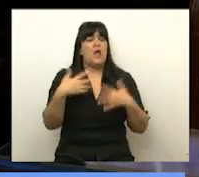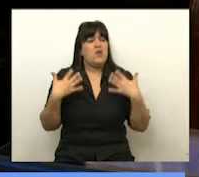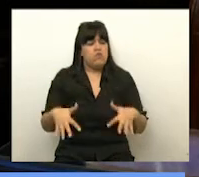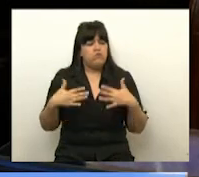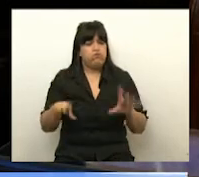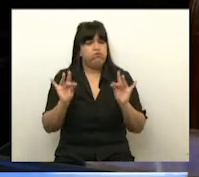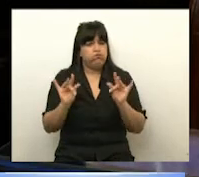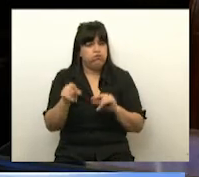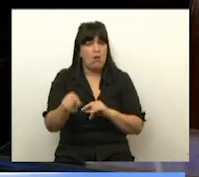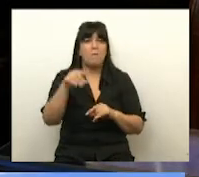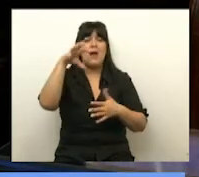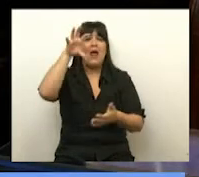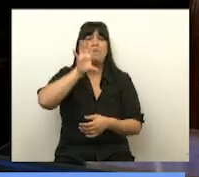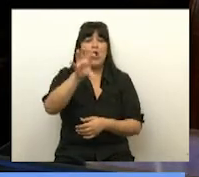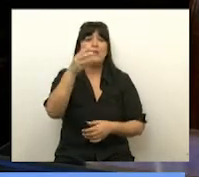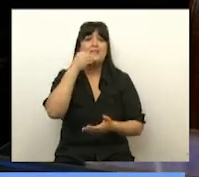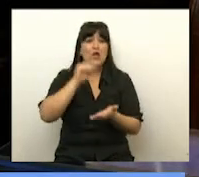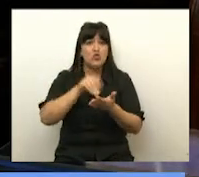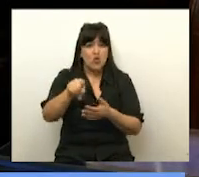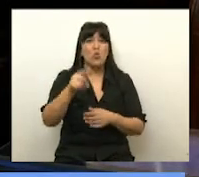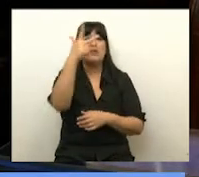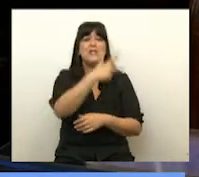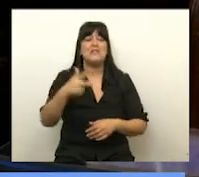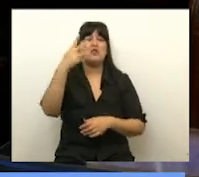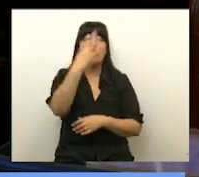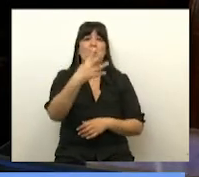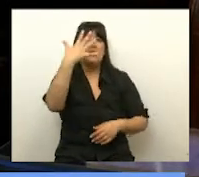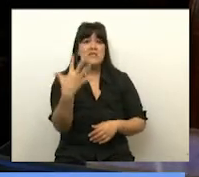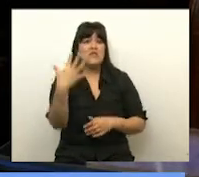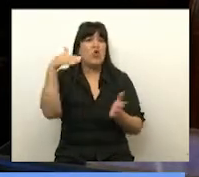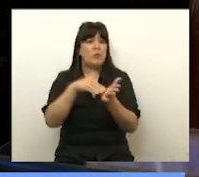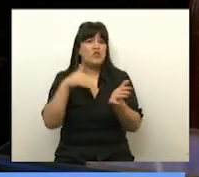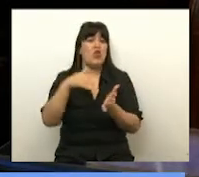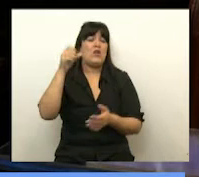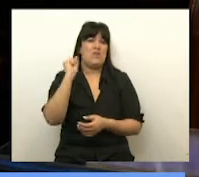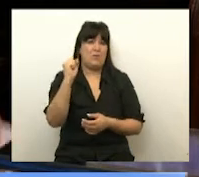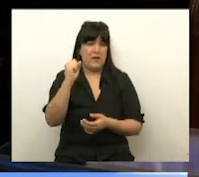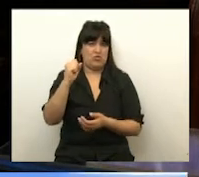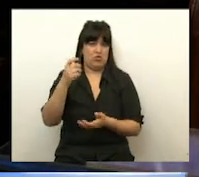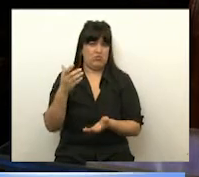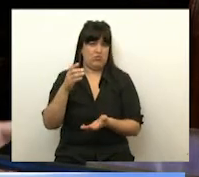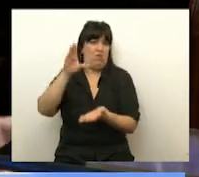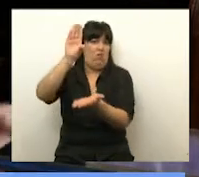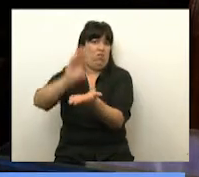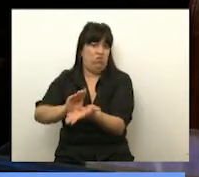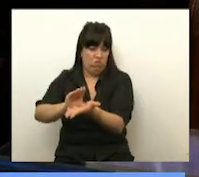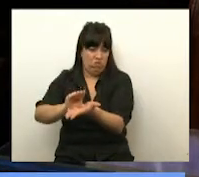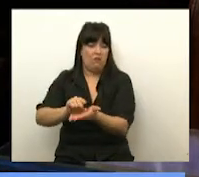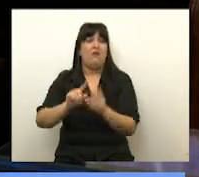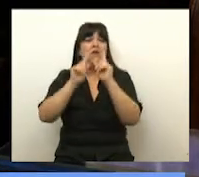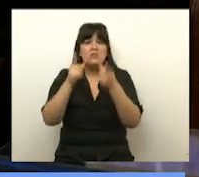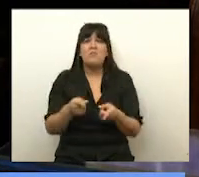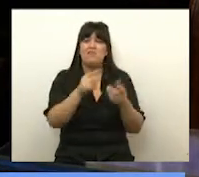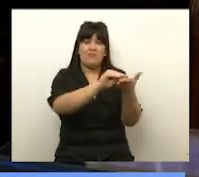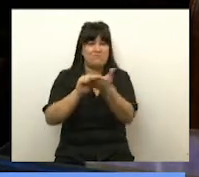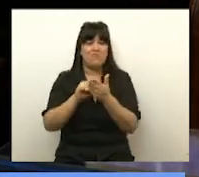contexto para la provincia del Chubut ha sido de 345 millones de pesos. Cuando me describen algunos legisladores,